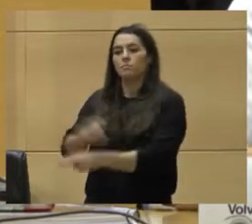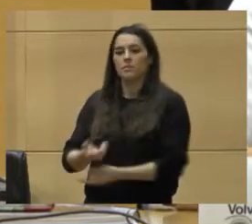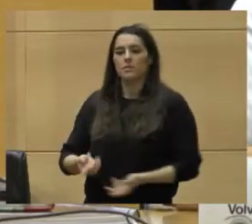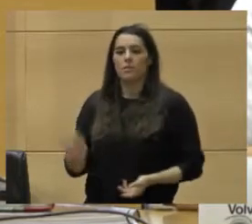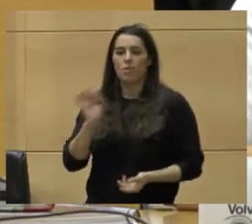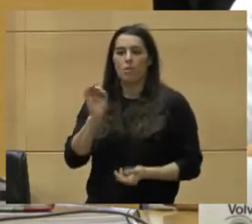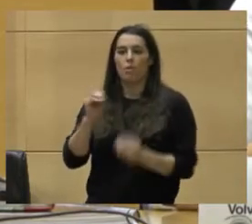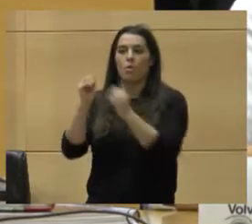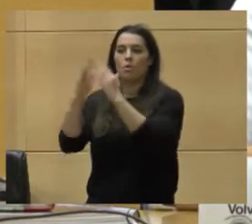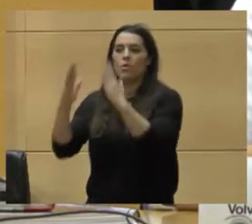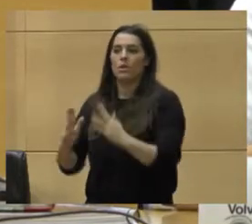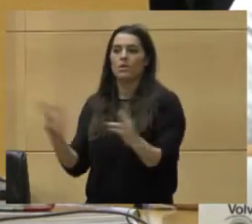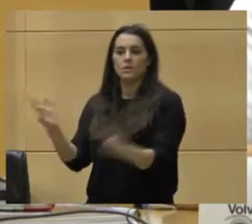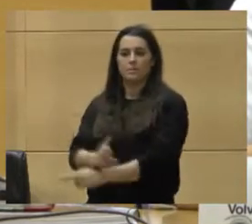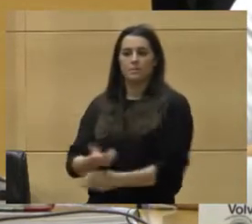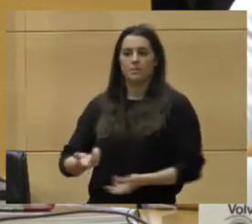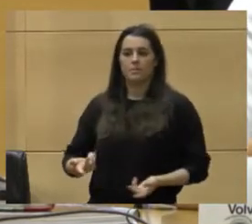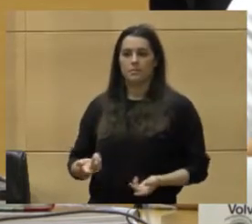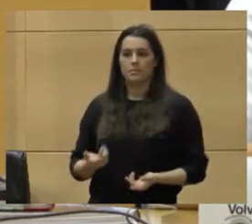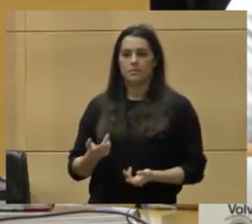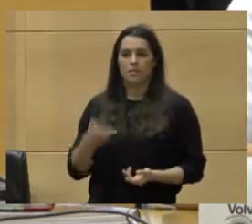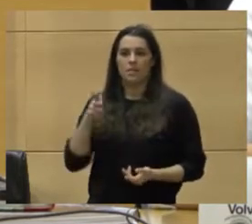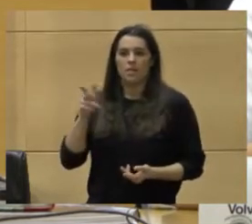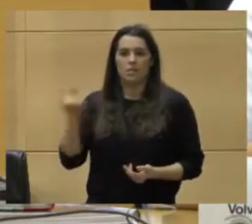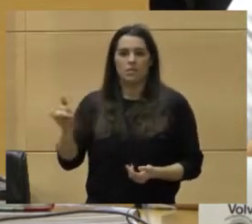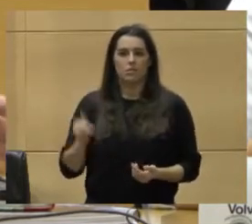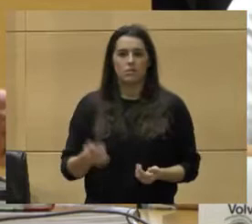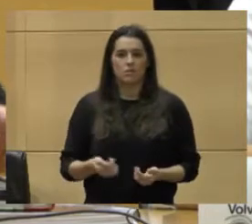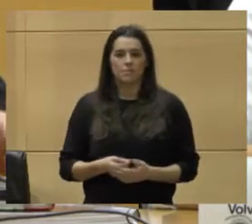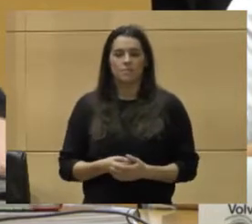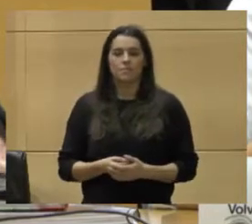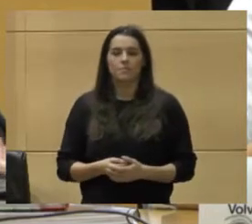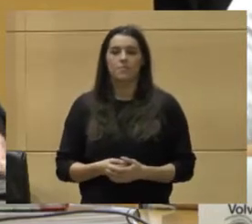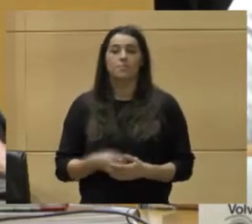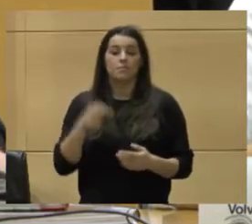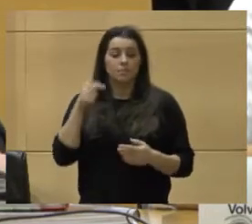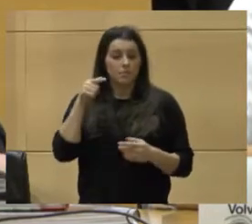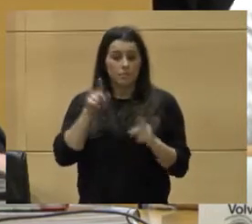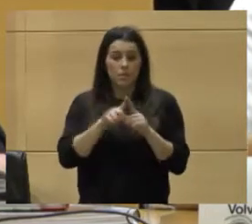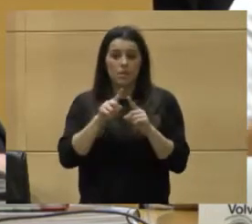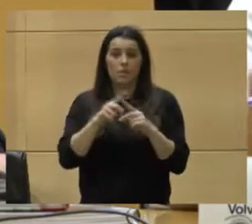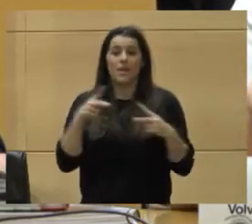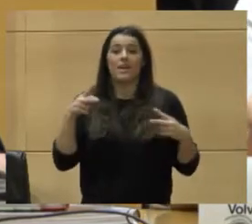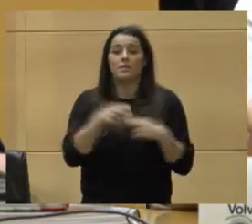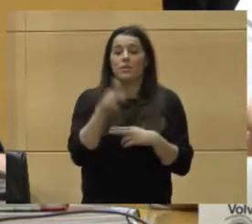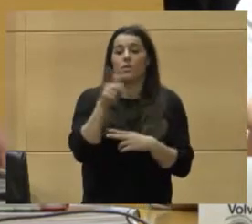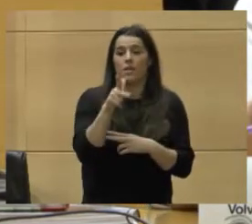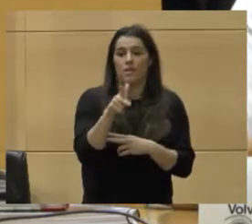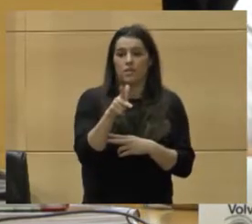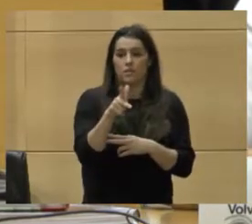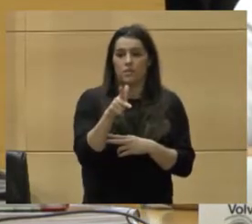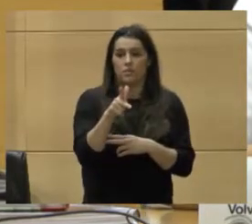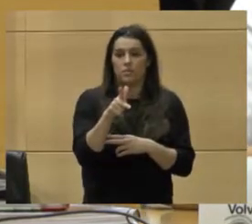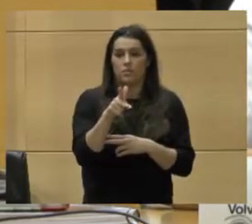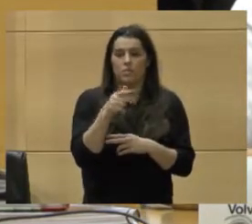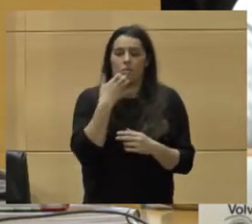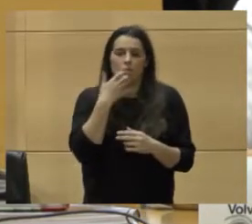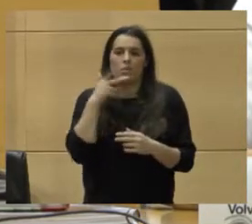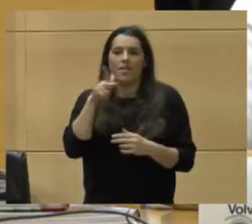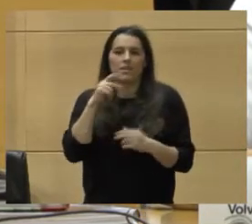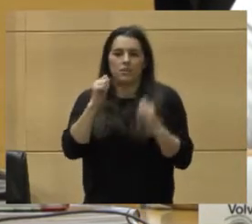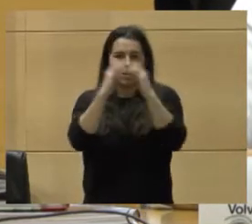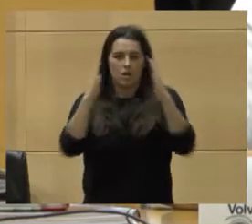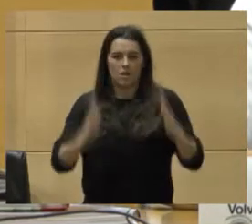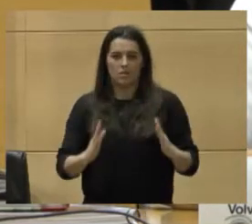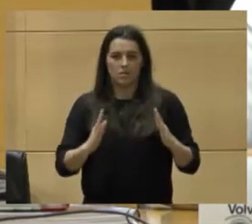la propiedad eso en primer lugar es decir como el limitador de supuestos derechos como es el derecho a la propiedad me parece un elemento fundamental